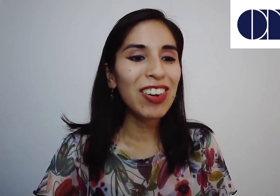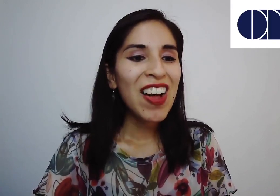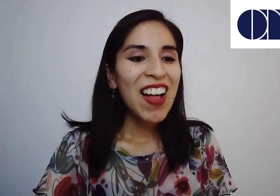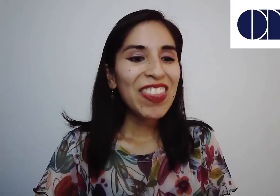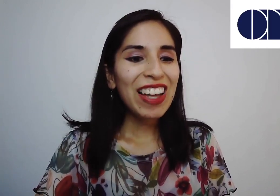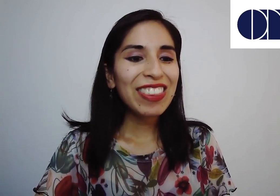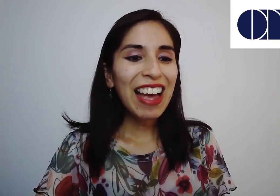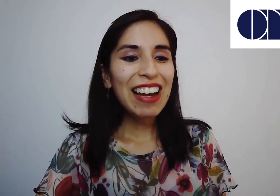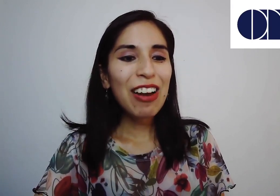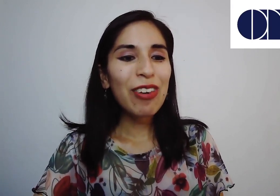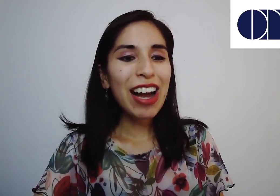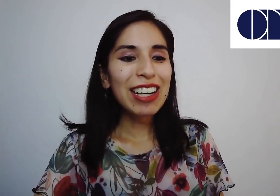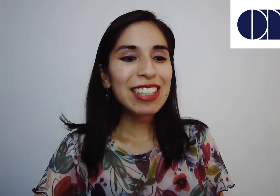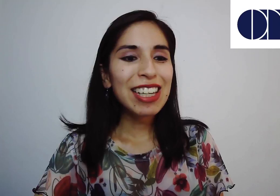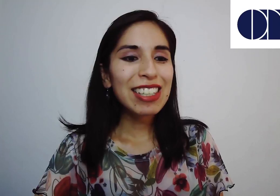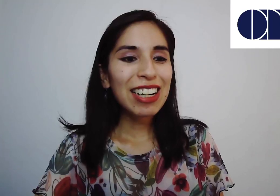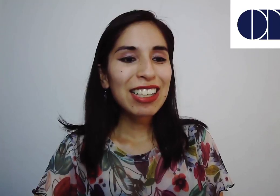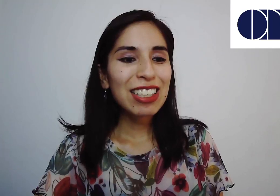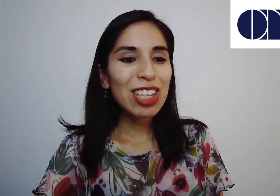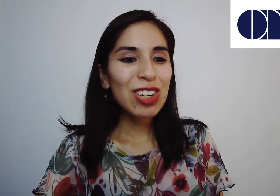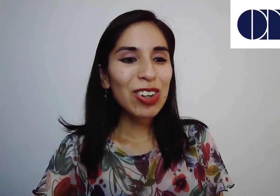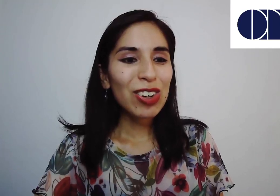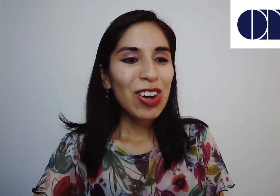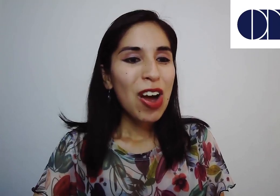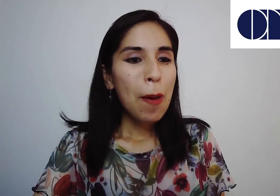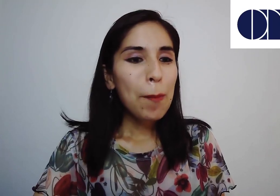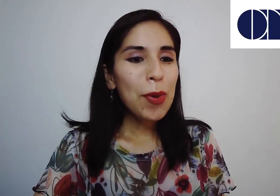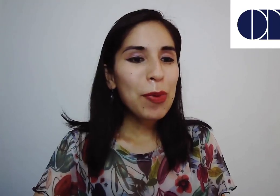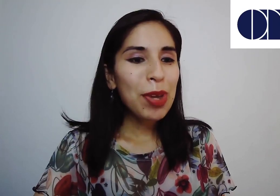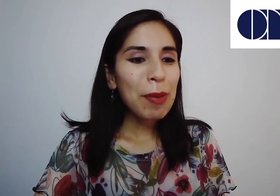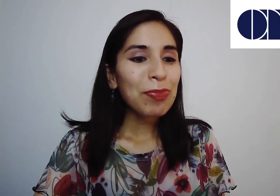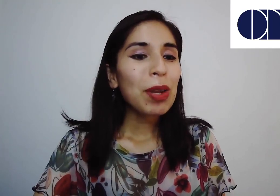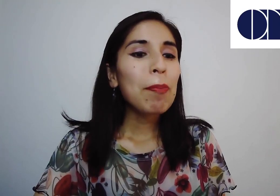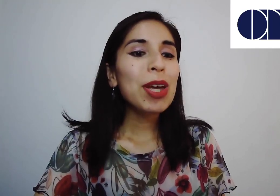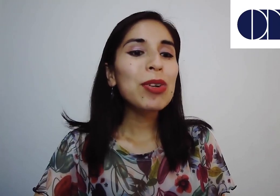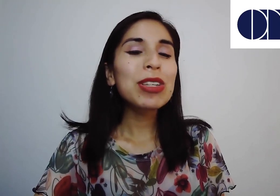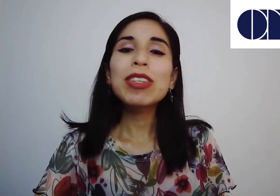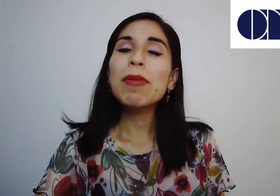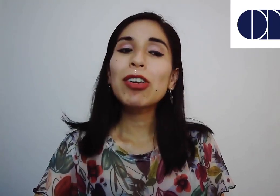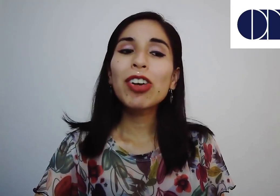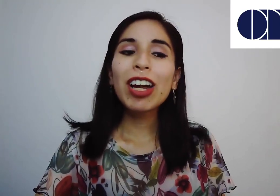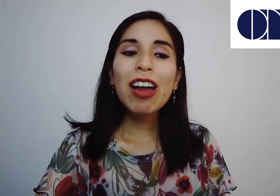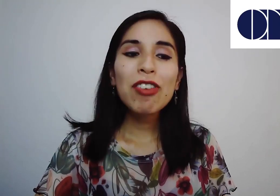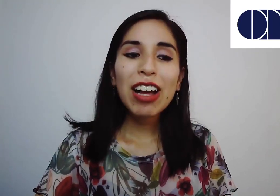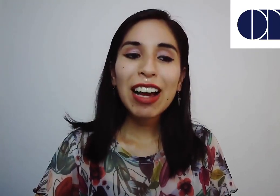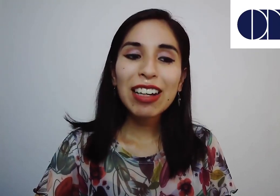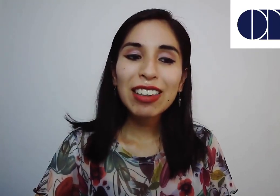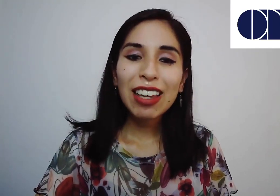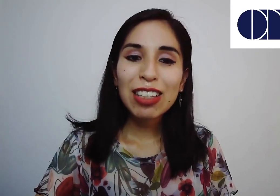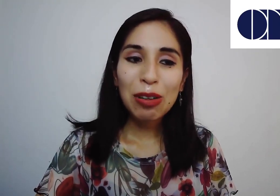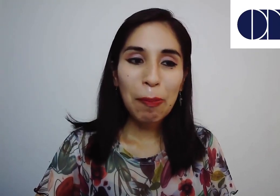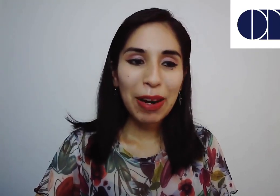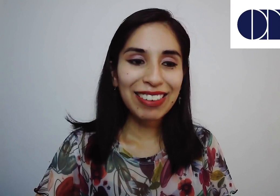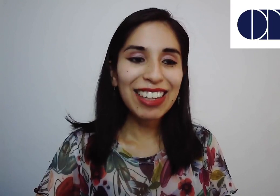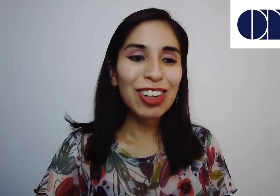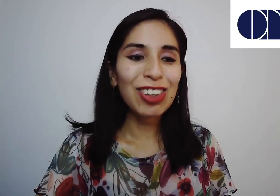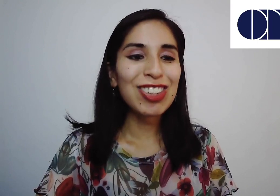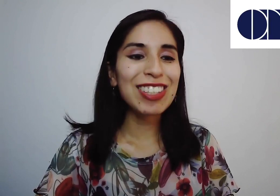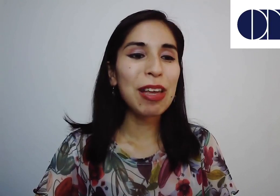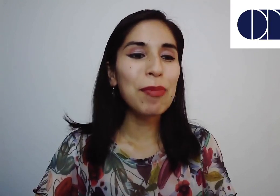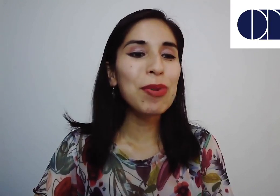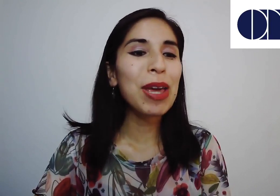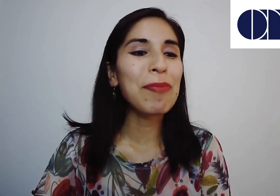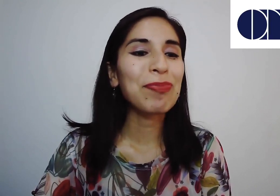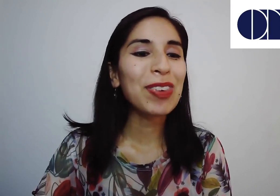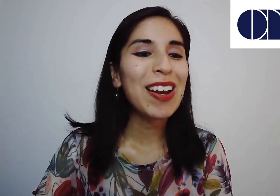emilio natal jaguar este es el castillo muy bien pedro lo regaló una carita de sorprendido